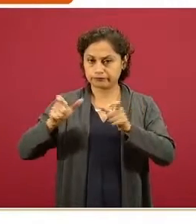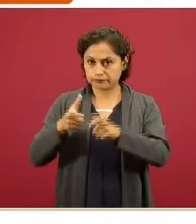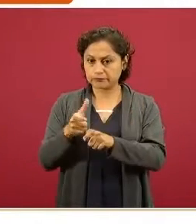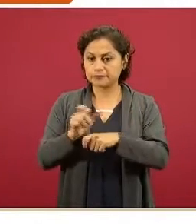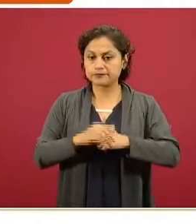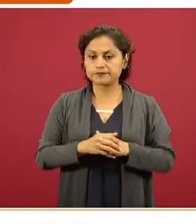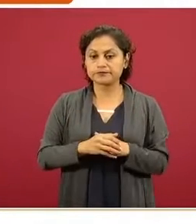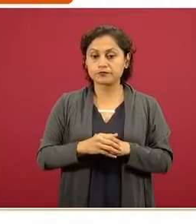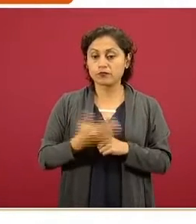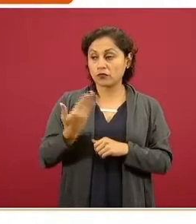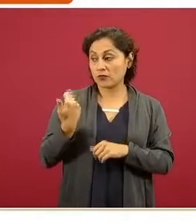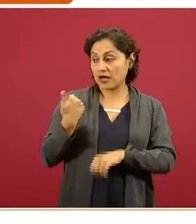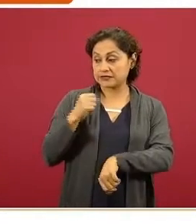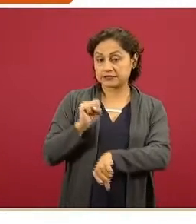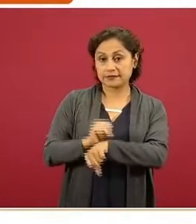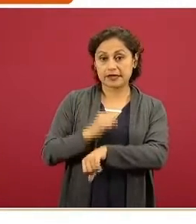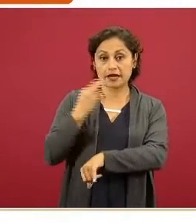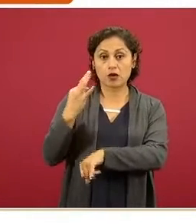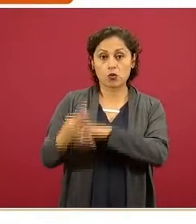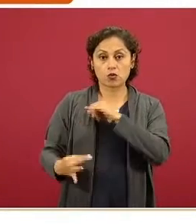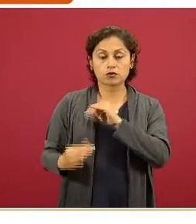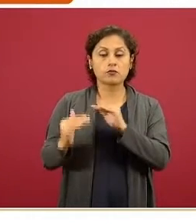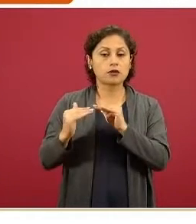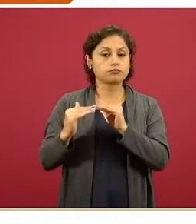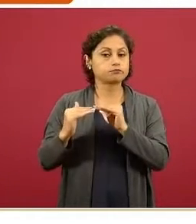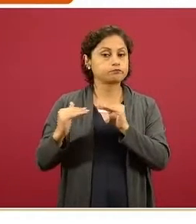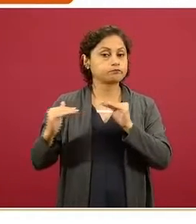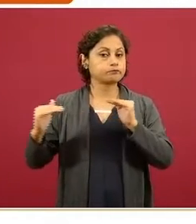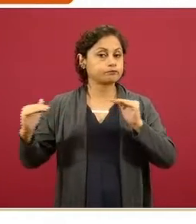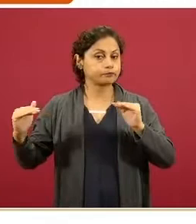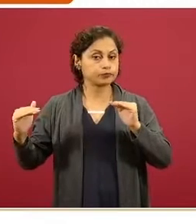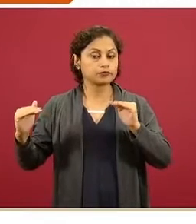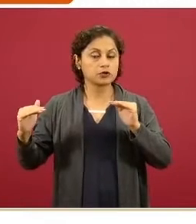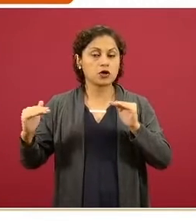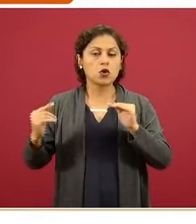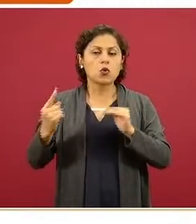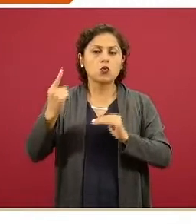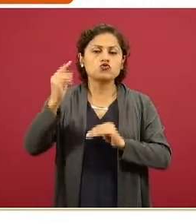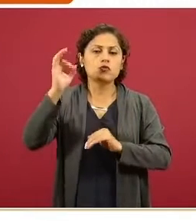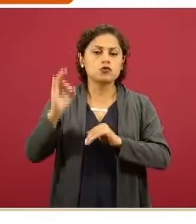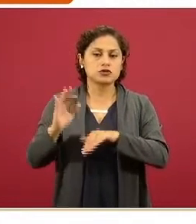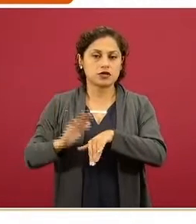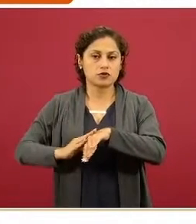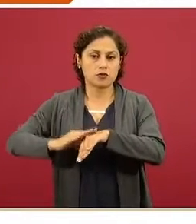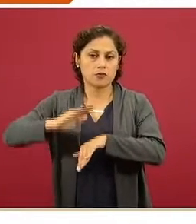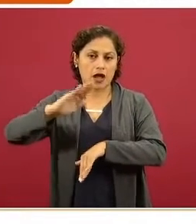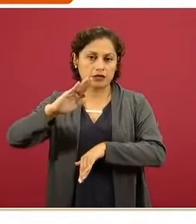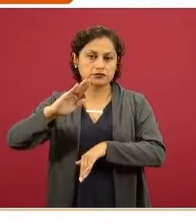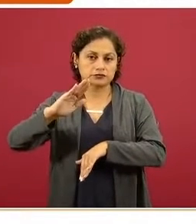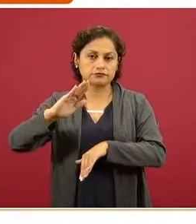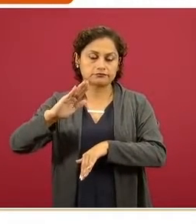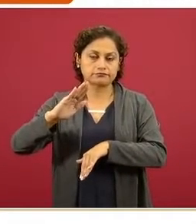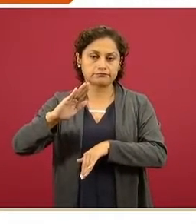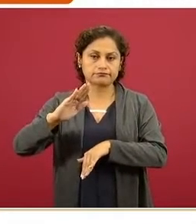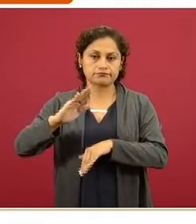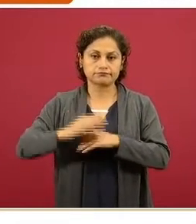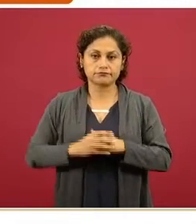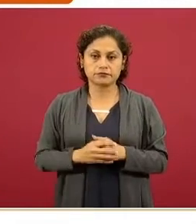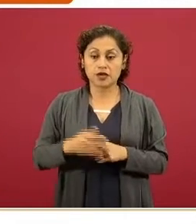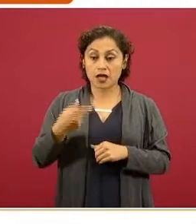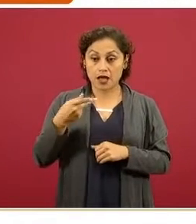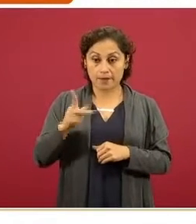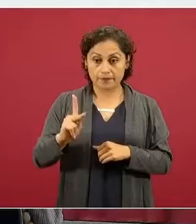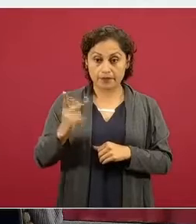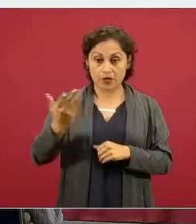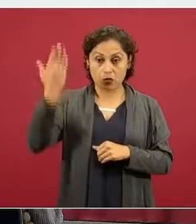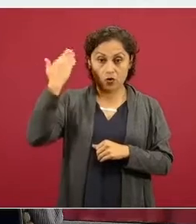descenso. En la última semana está estable, digamos que tiene más 1%, está en esta meseta, pero sí venía